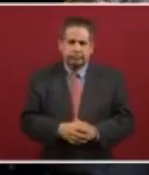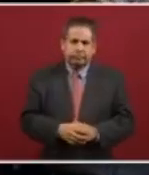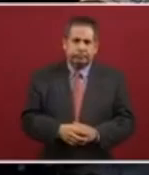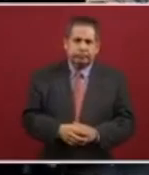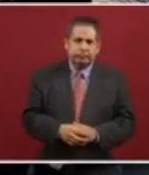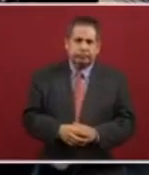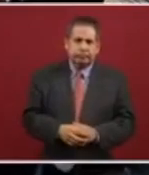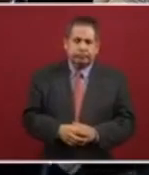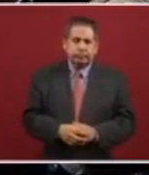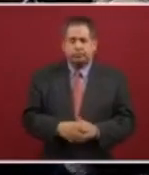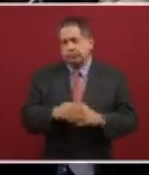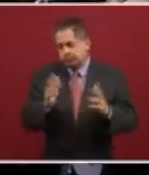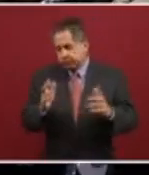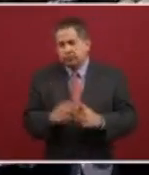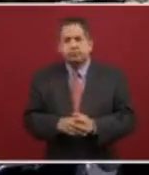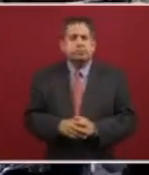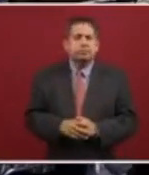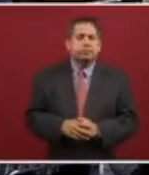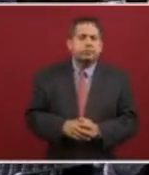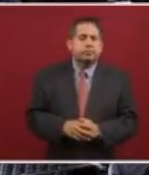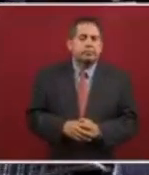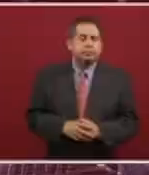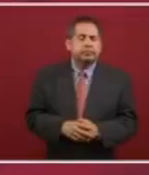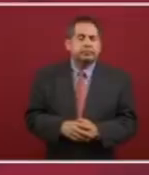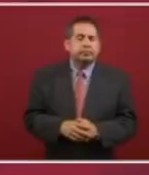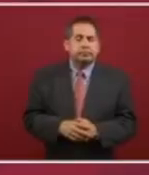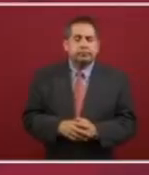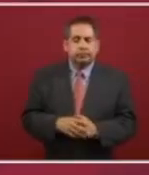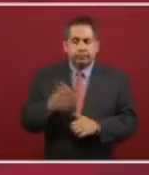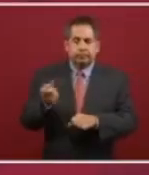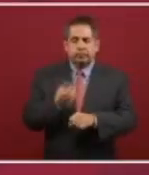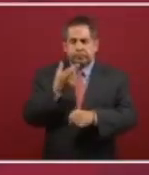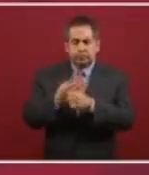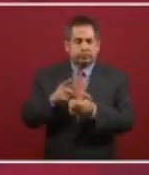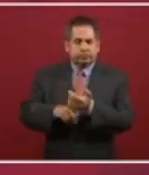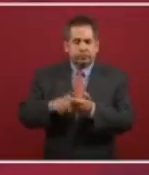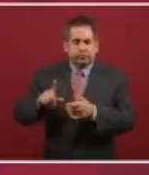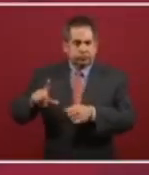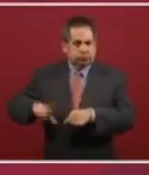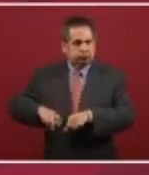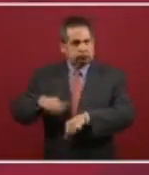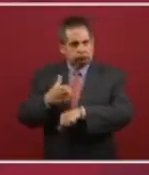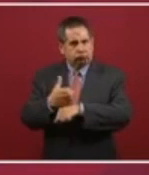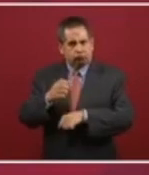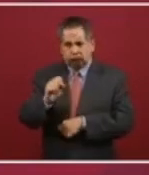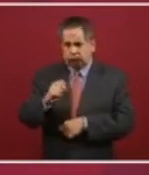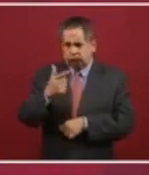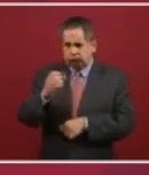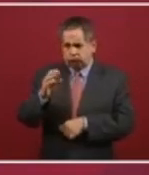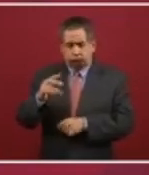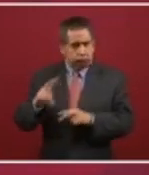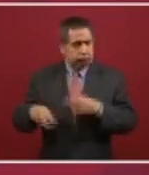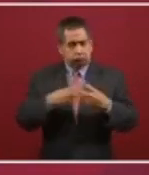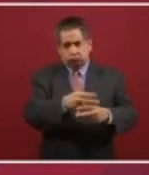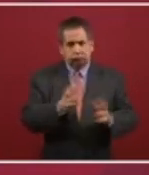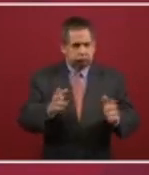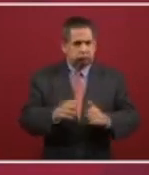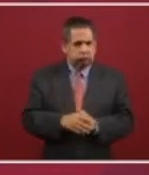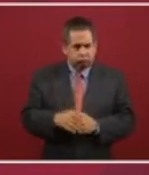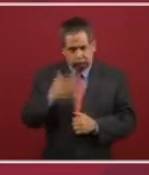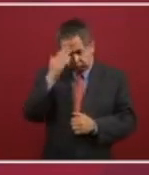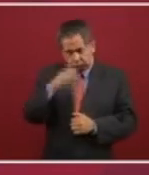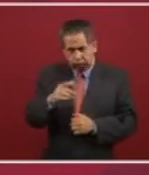Gracias. Bueno, que fue la secretaria de Gobernación. Ustedes saben que la